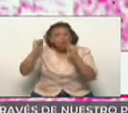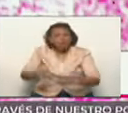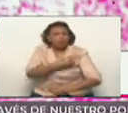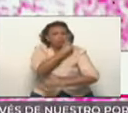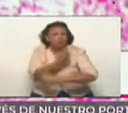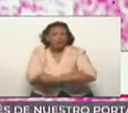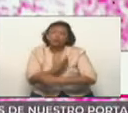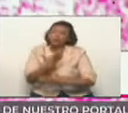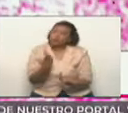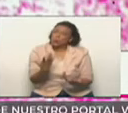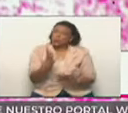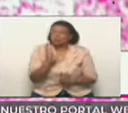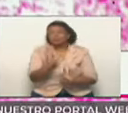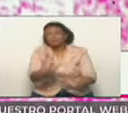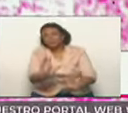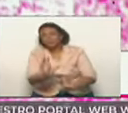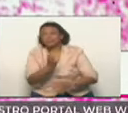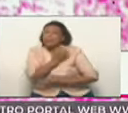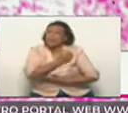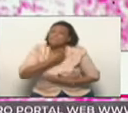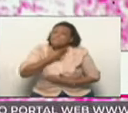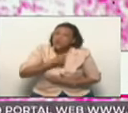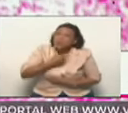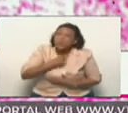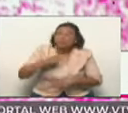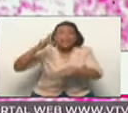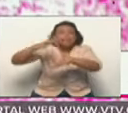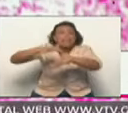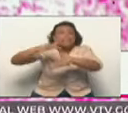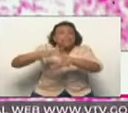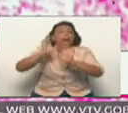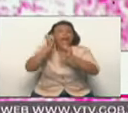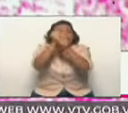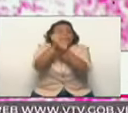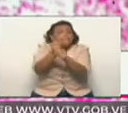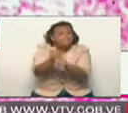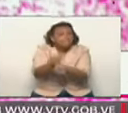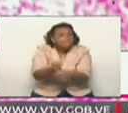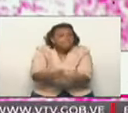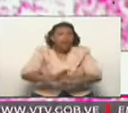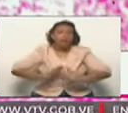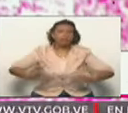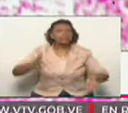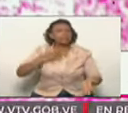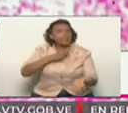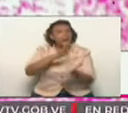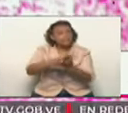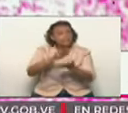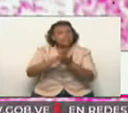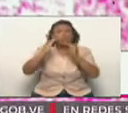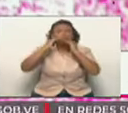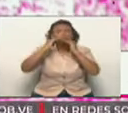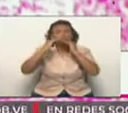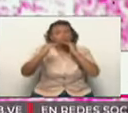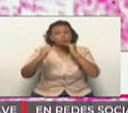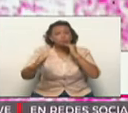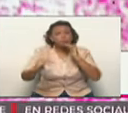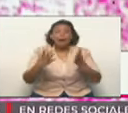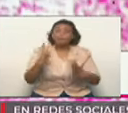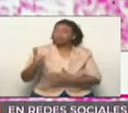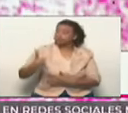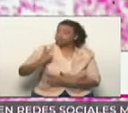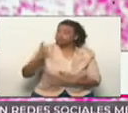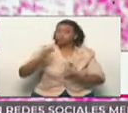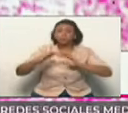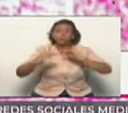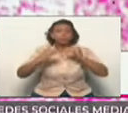bien ser cauteloso y esperar. Claro. Esperar. Y algunos me